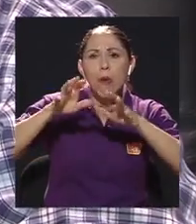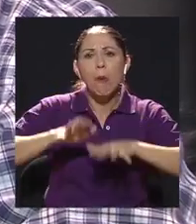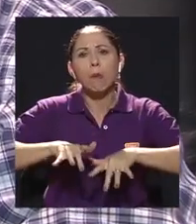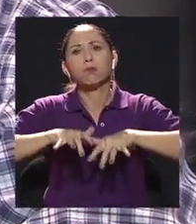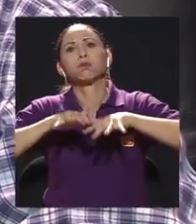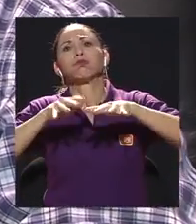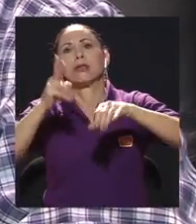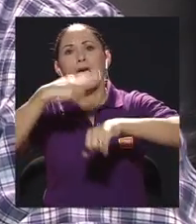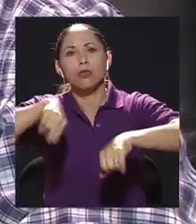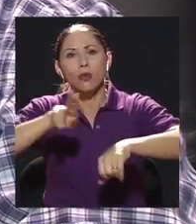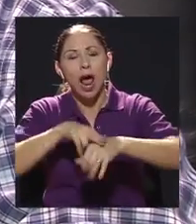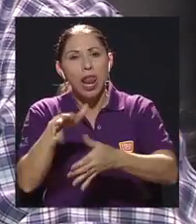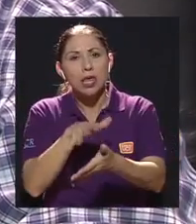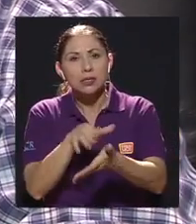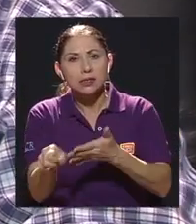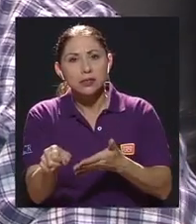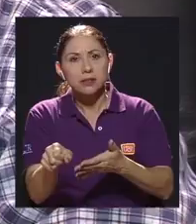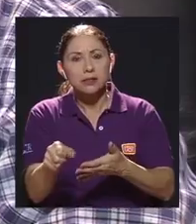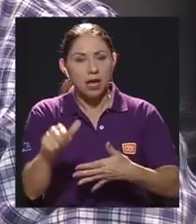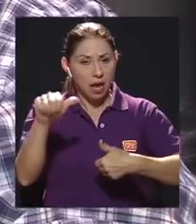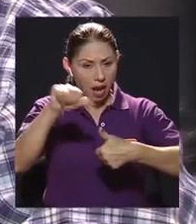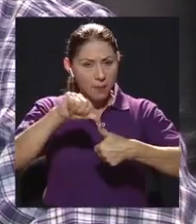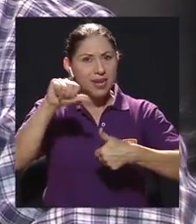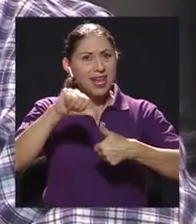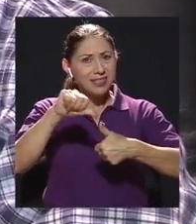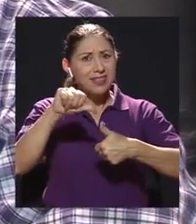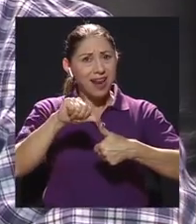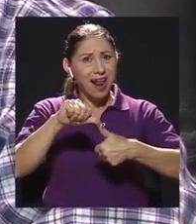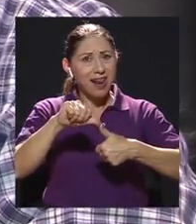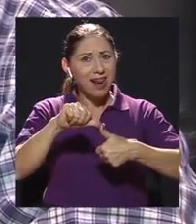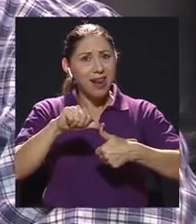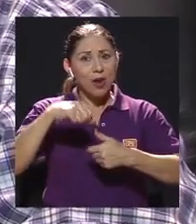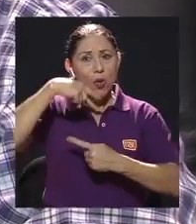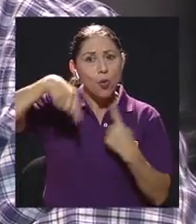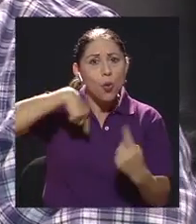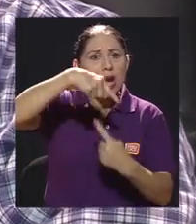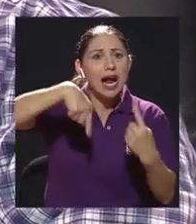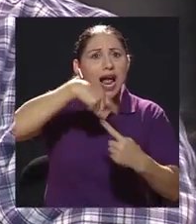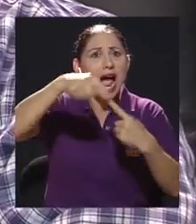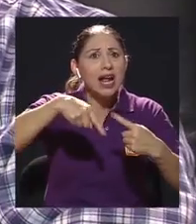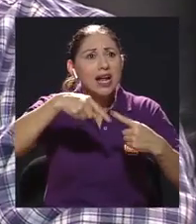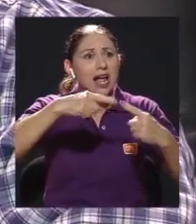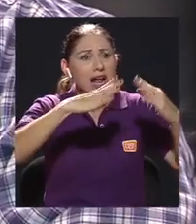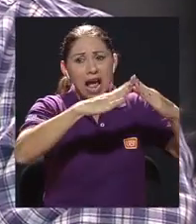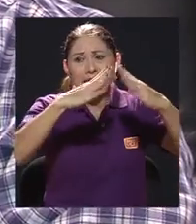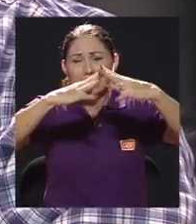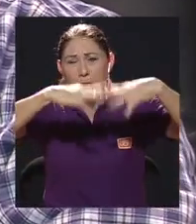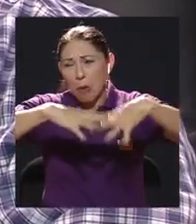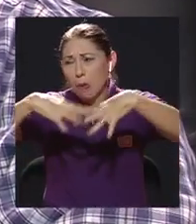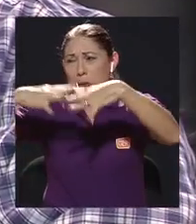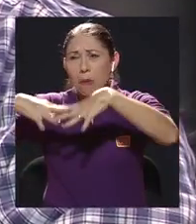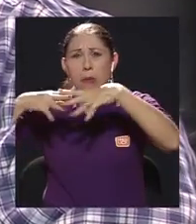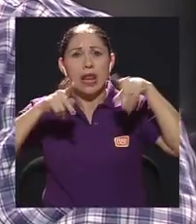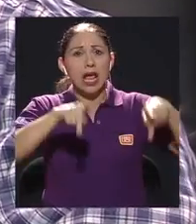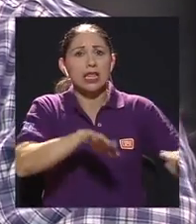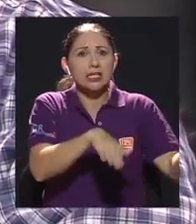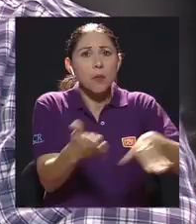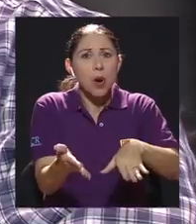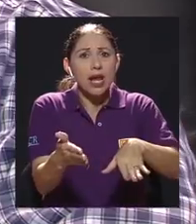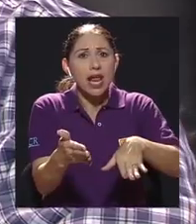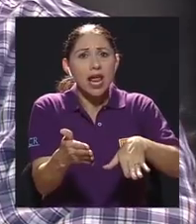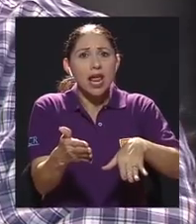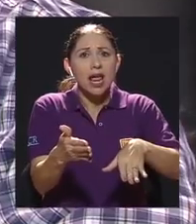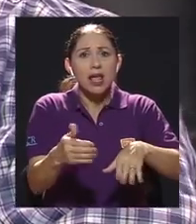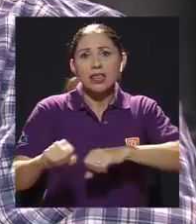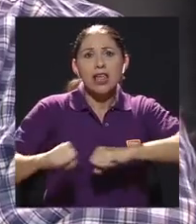América Central la gente se muere por un huracán, les caen las casas encima por un terremoto. Aquí hay un código